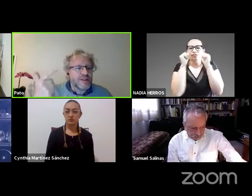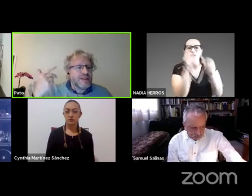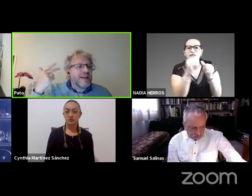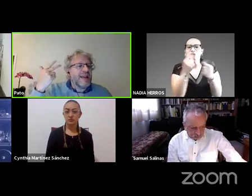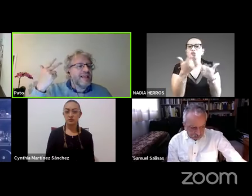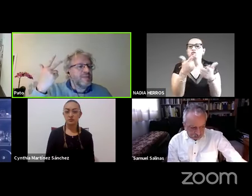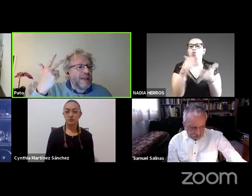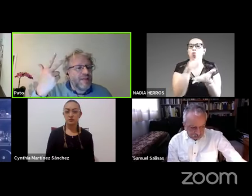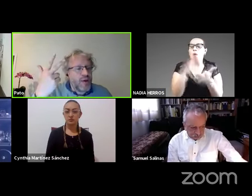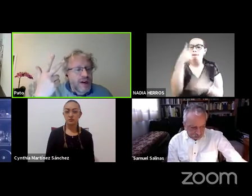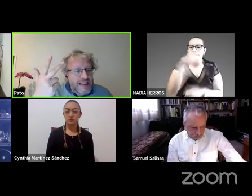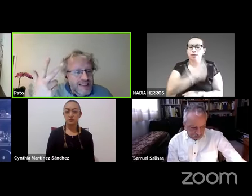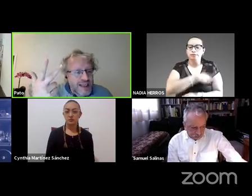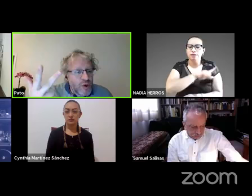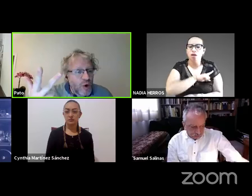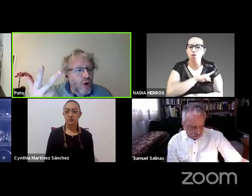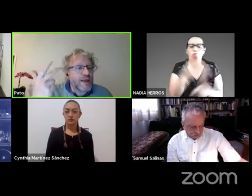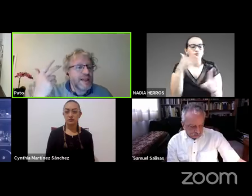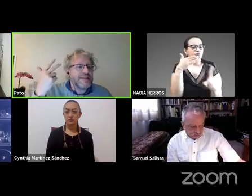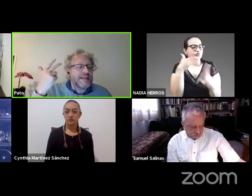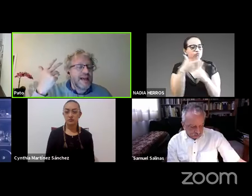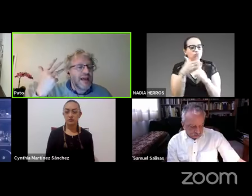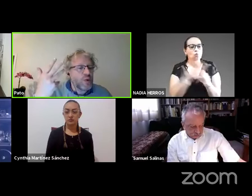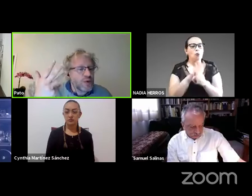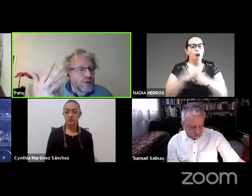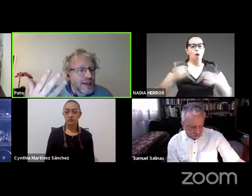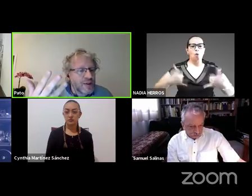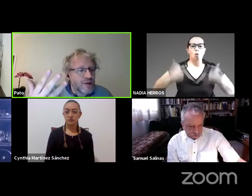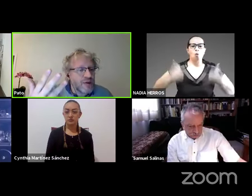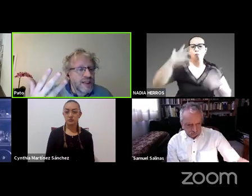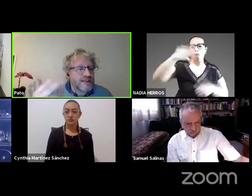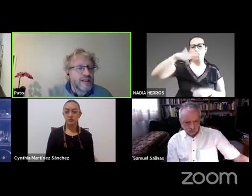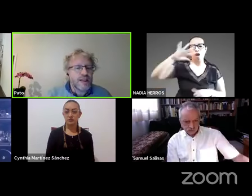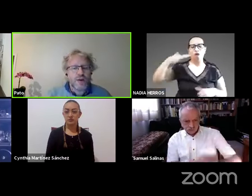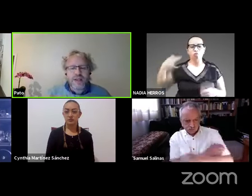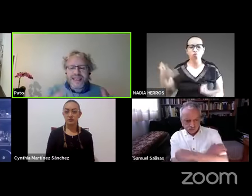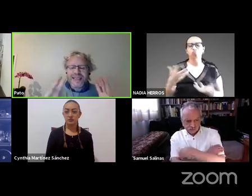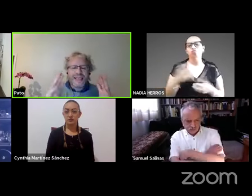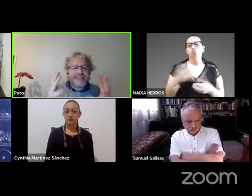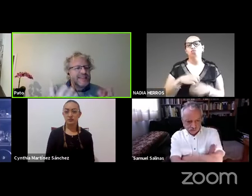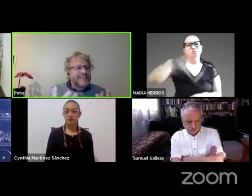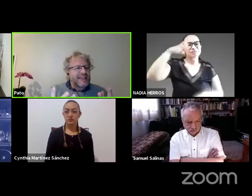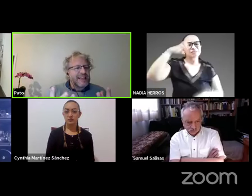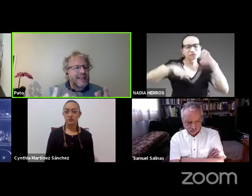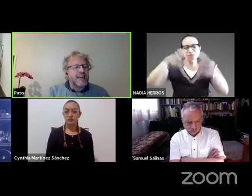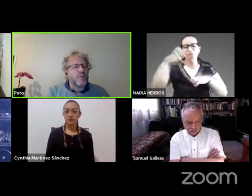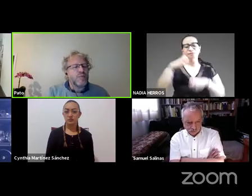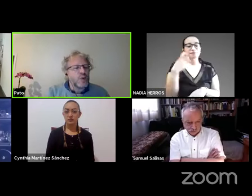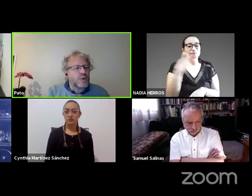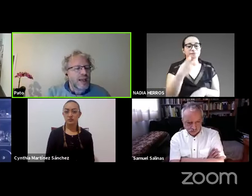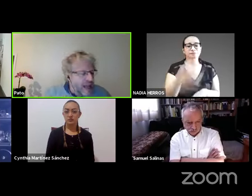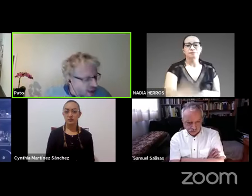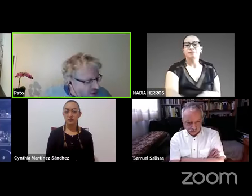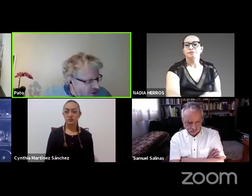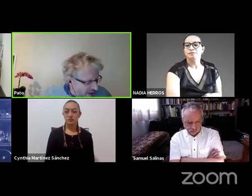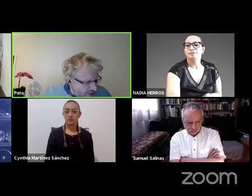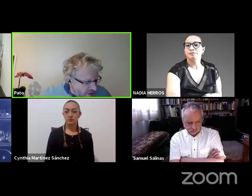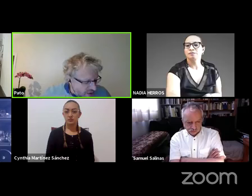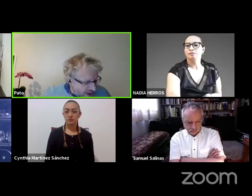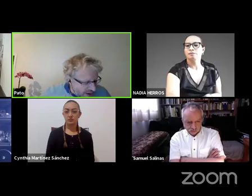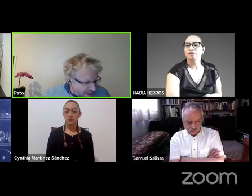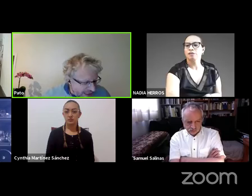salud, focalizando en jóvenes, adultos mayores, ¿no? Y esta estrategia busca